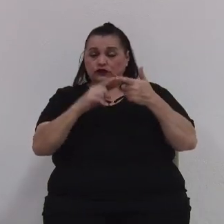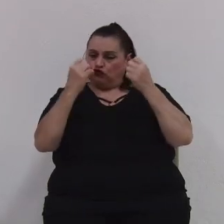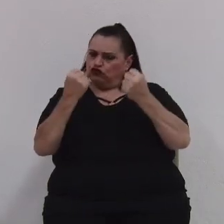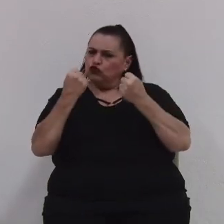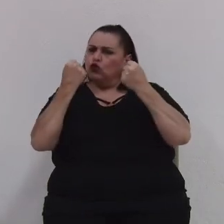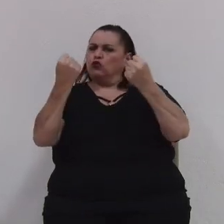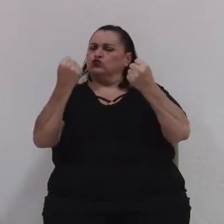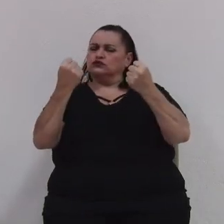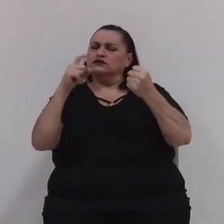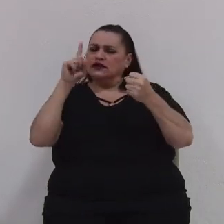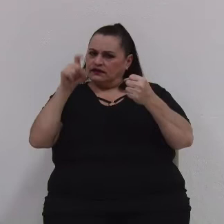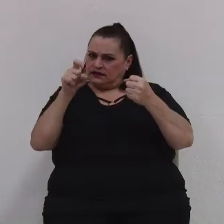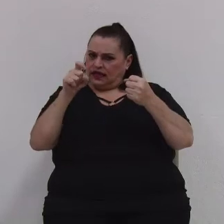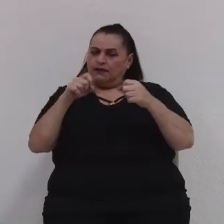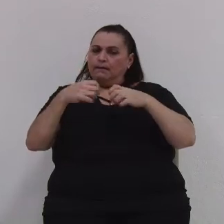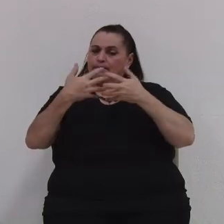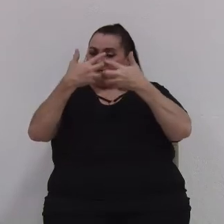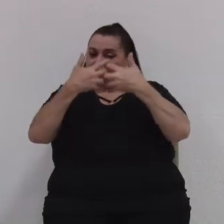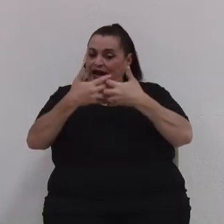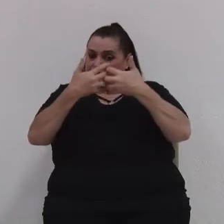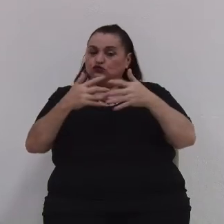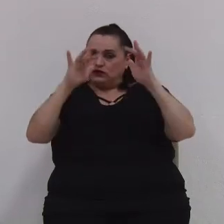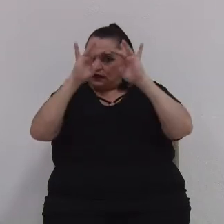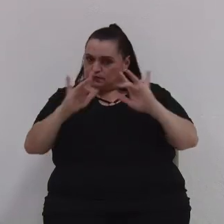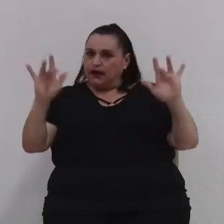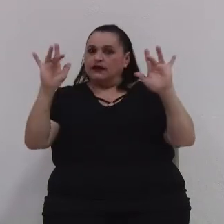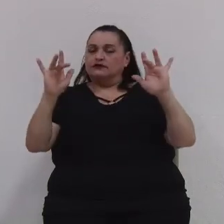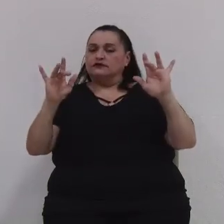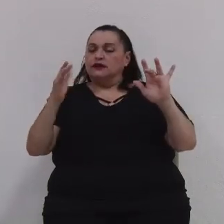robustecer los mecanismos de transparencia para agarrar